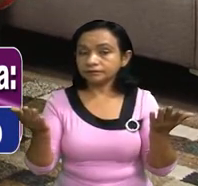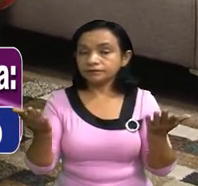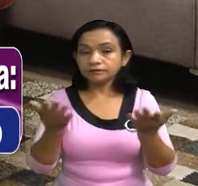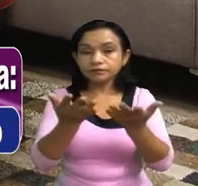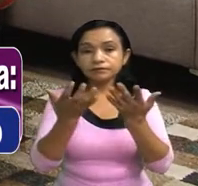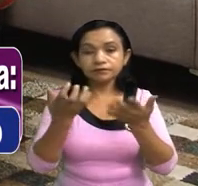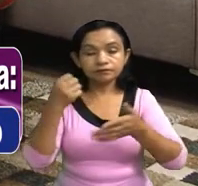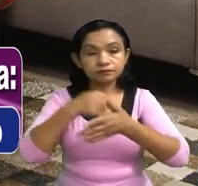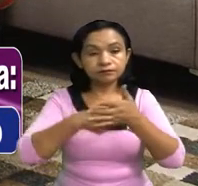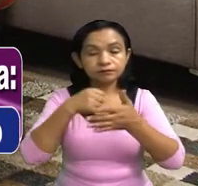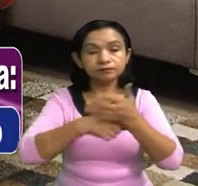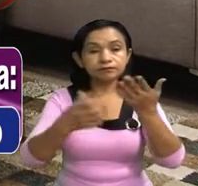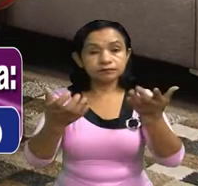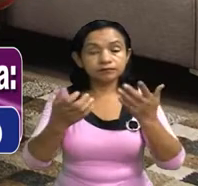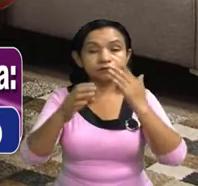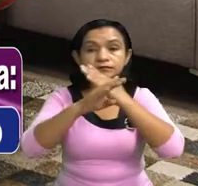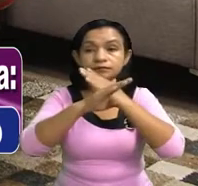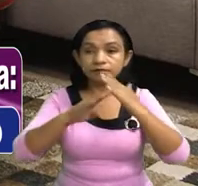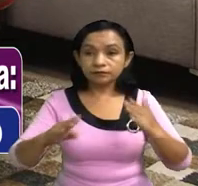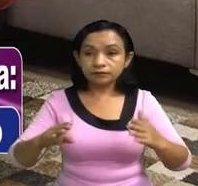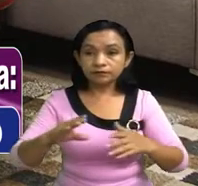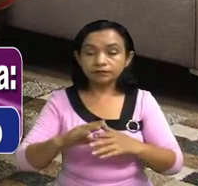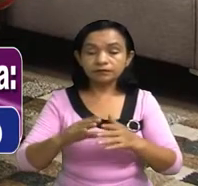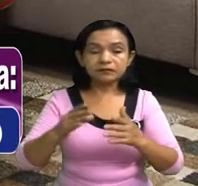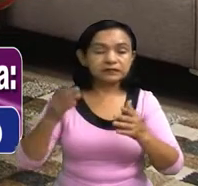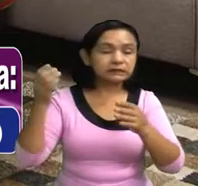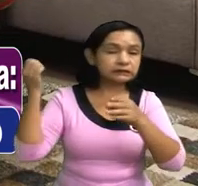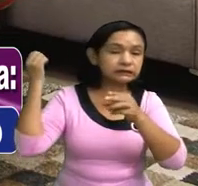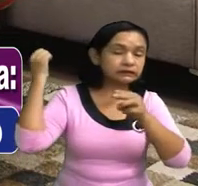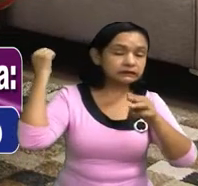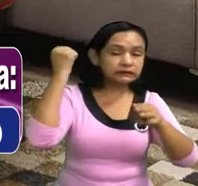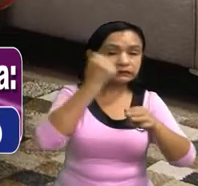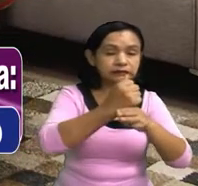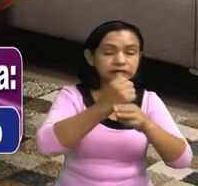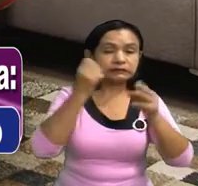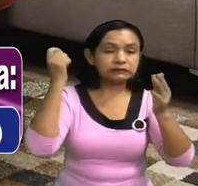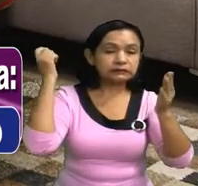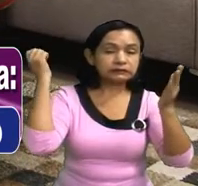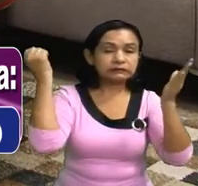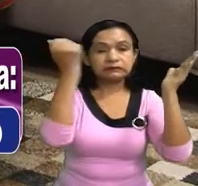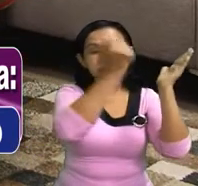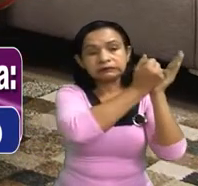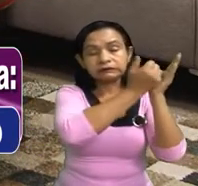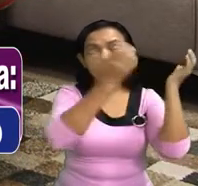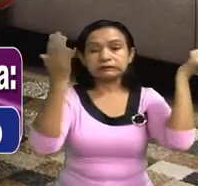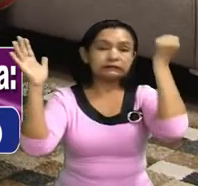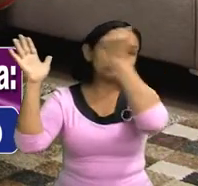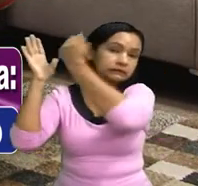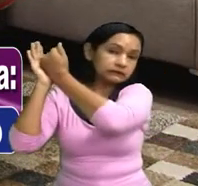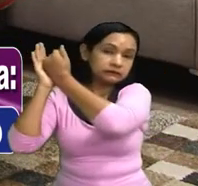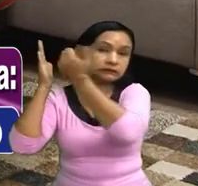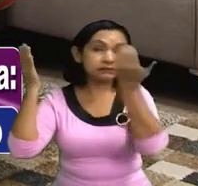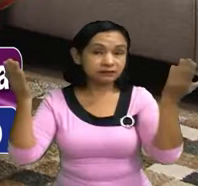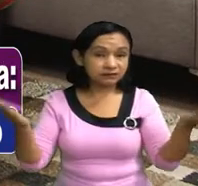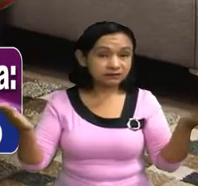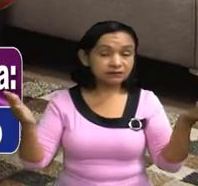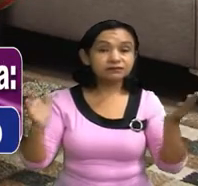de luchar por la paz, lo crucificaron y lo asesinaron. Y así como hay ahora